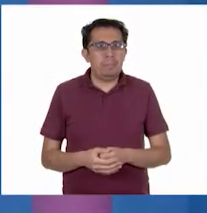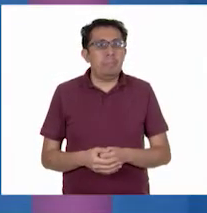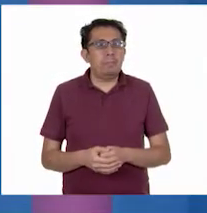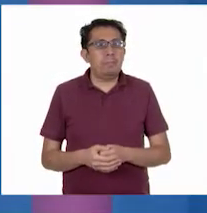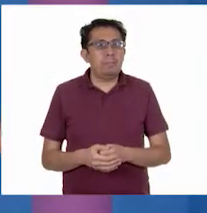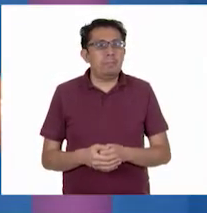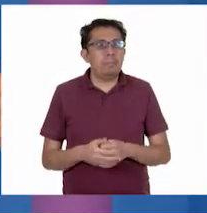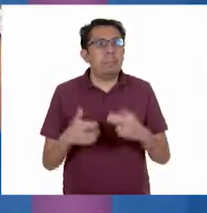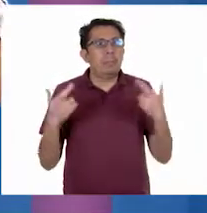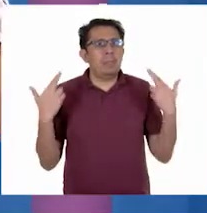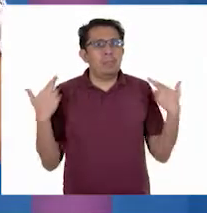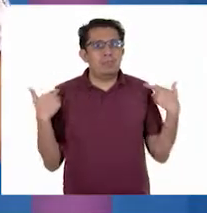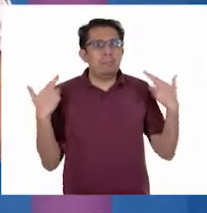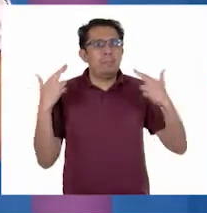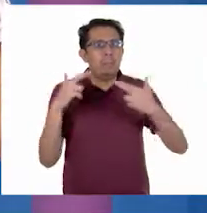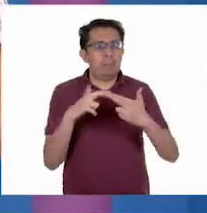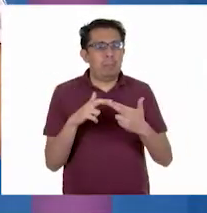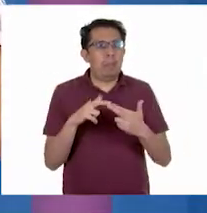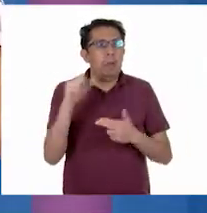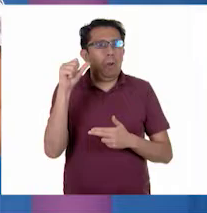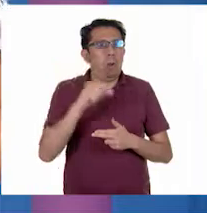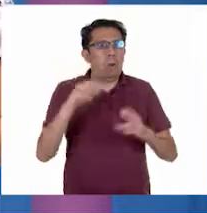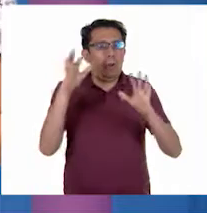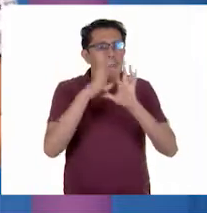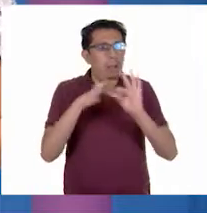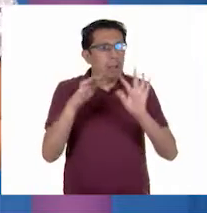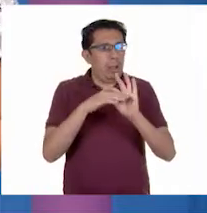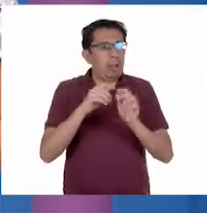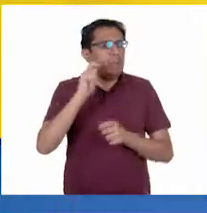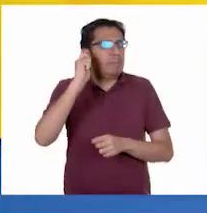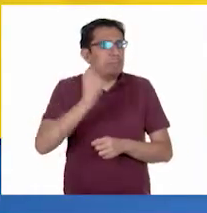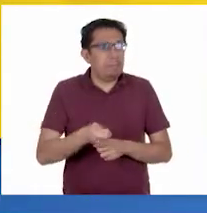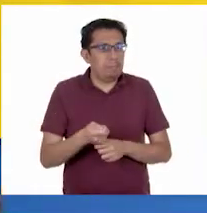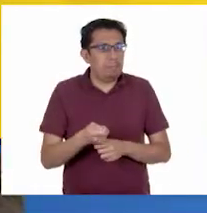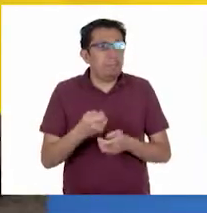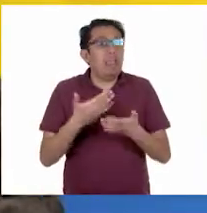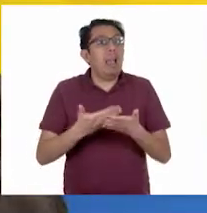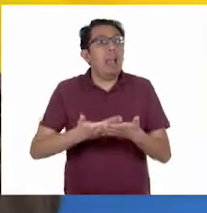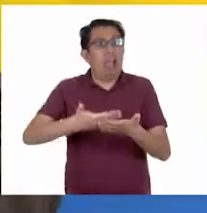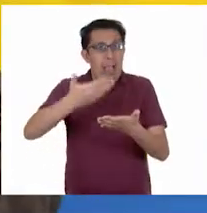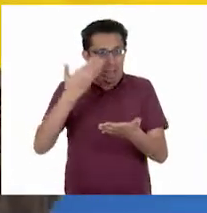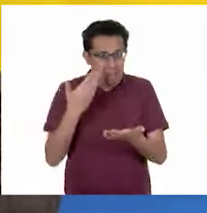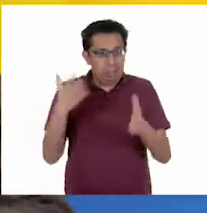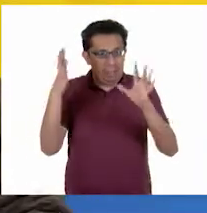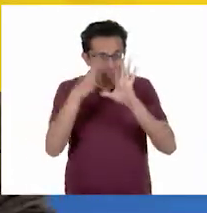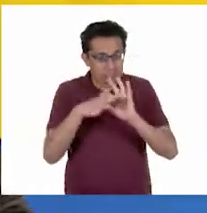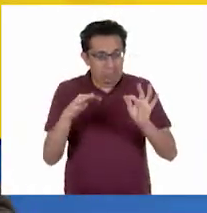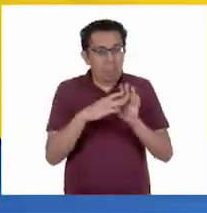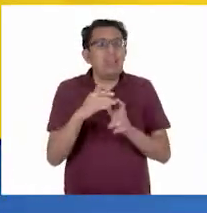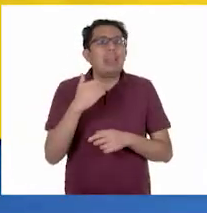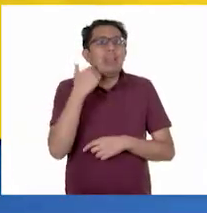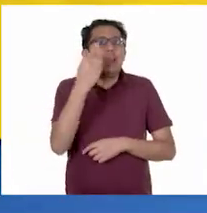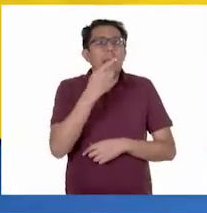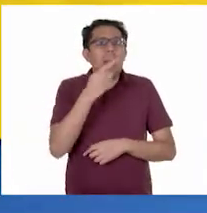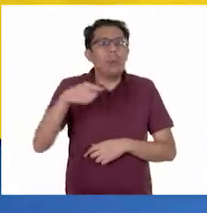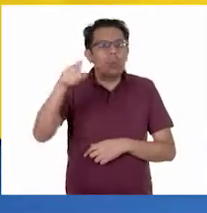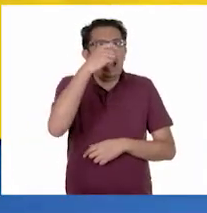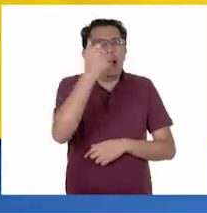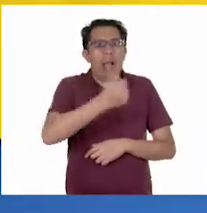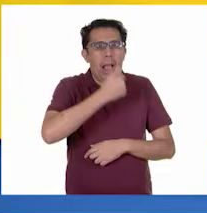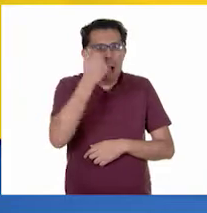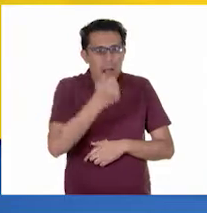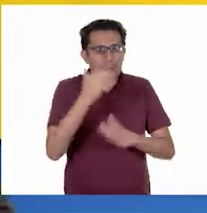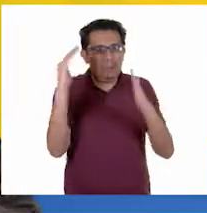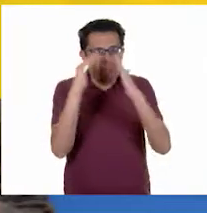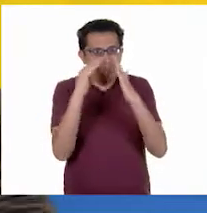Maestro, ¿y qué veremos el día de hoy? Pues mira, antes de contarte, Lari, quiero decir a nuestros estudiantes en casa, a